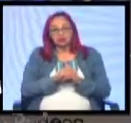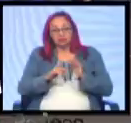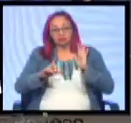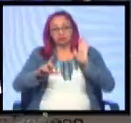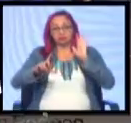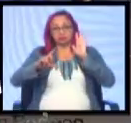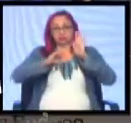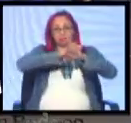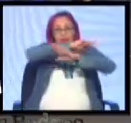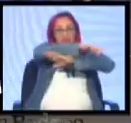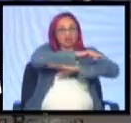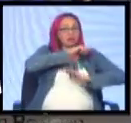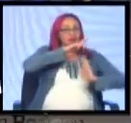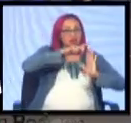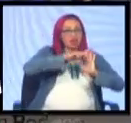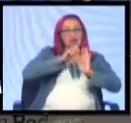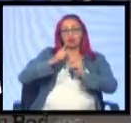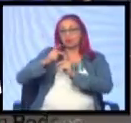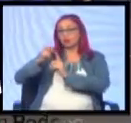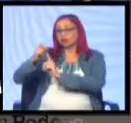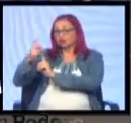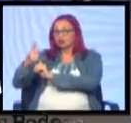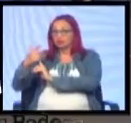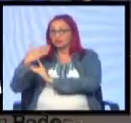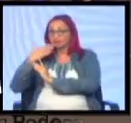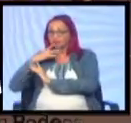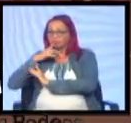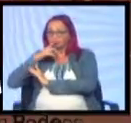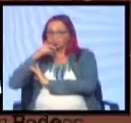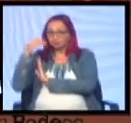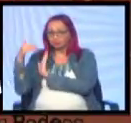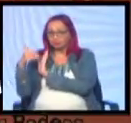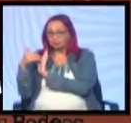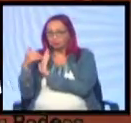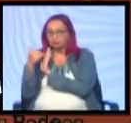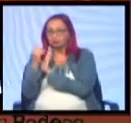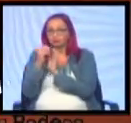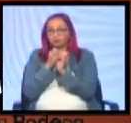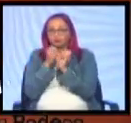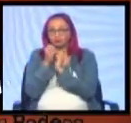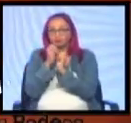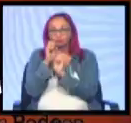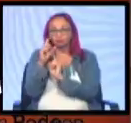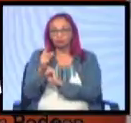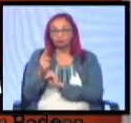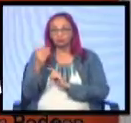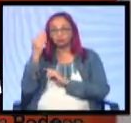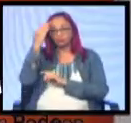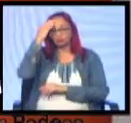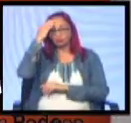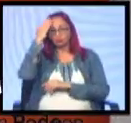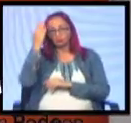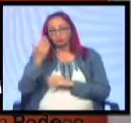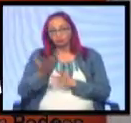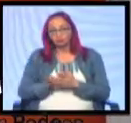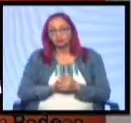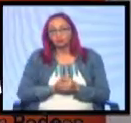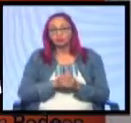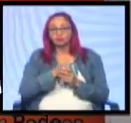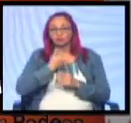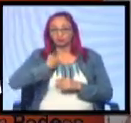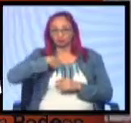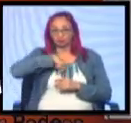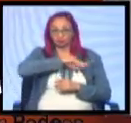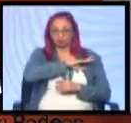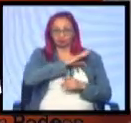a la Junta de Protección Social? Bueno, en realidad ha afectado a las organizaciones sociales porque nosotros,